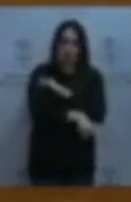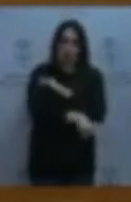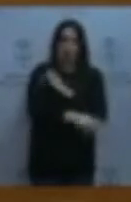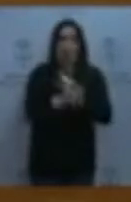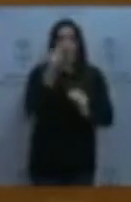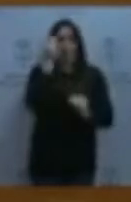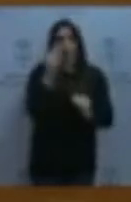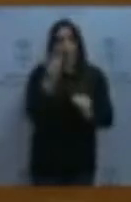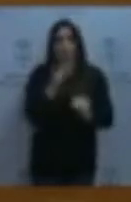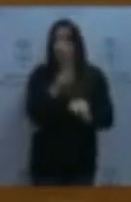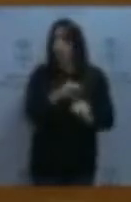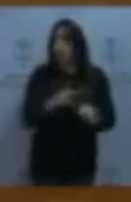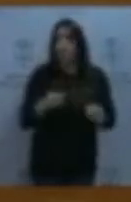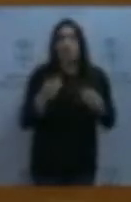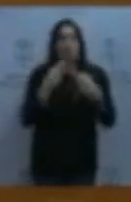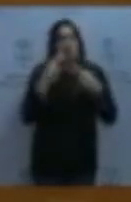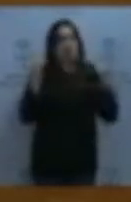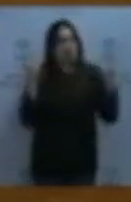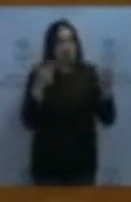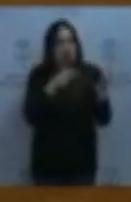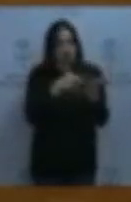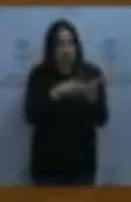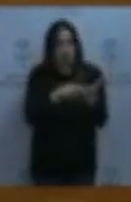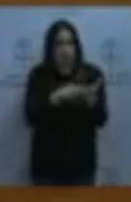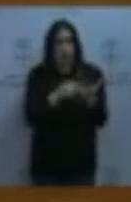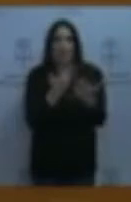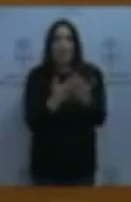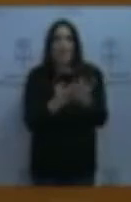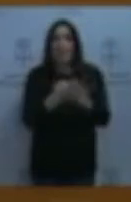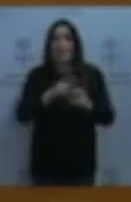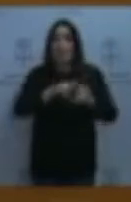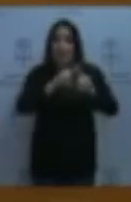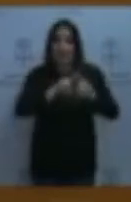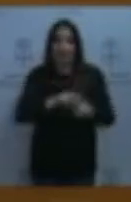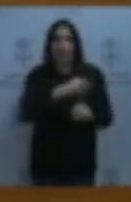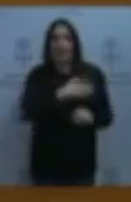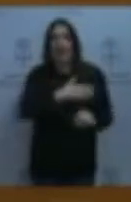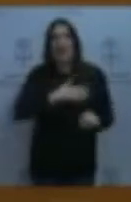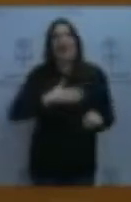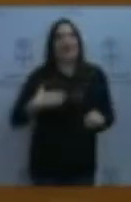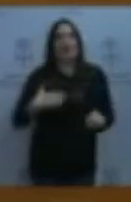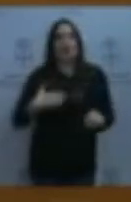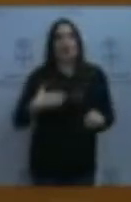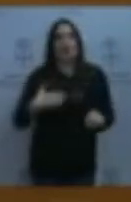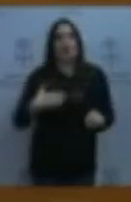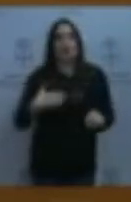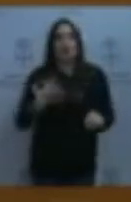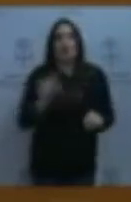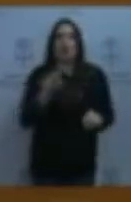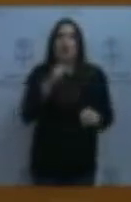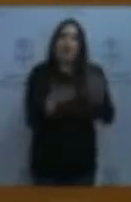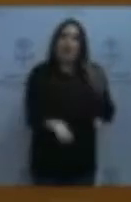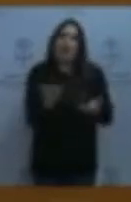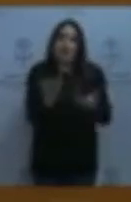sean públicos. La propuesta de auditoría, queremos destacar que tiene que de tomar también la evaluación de los costos